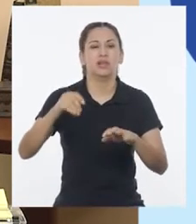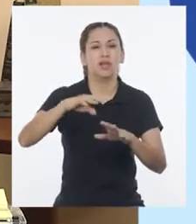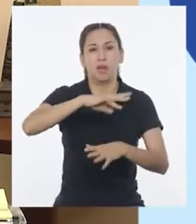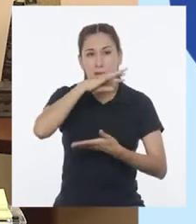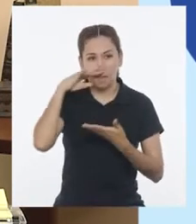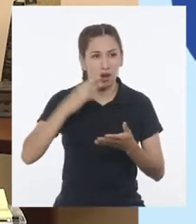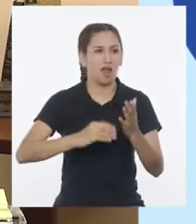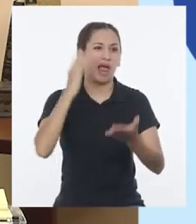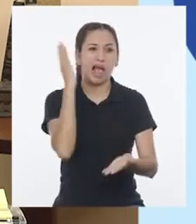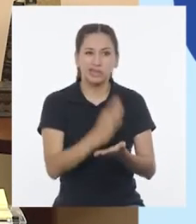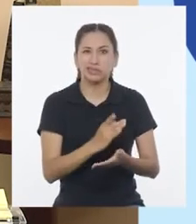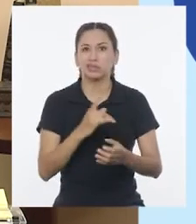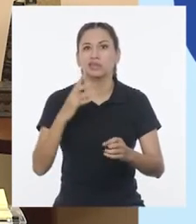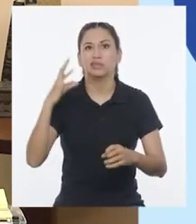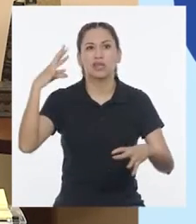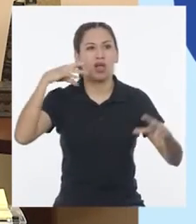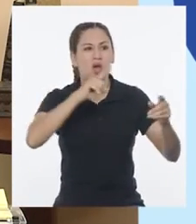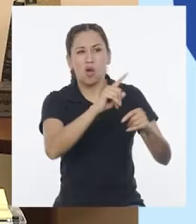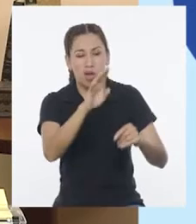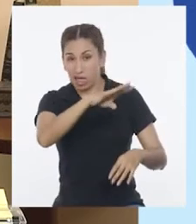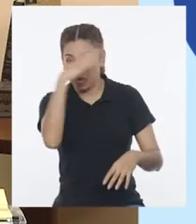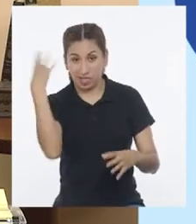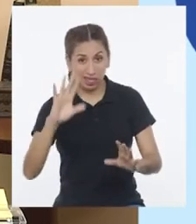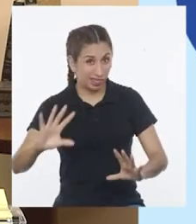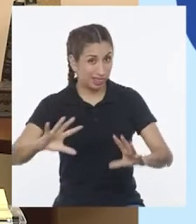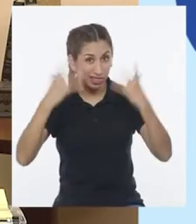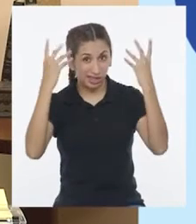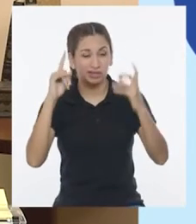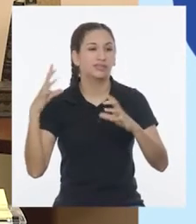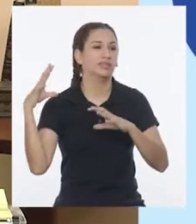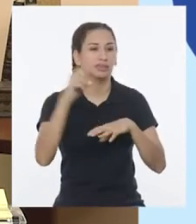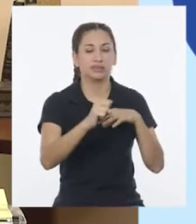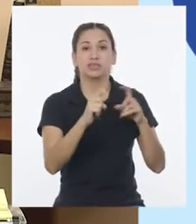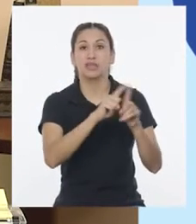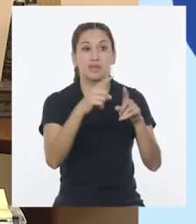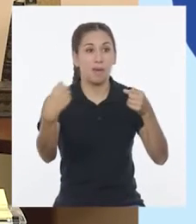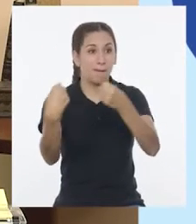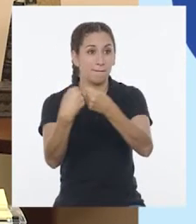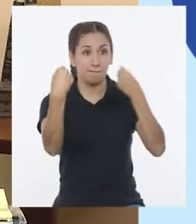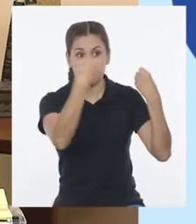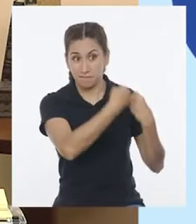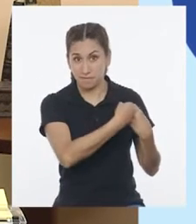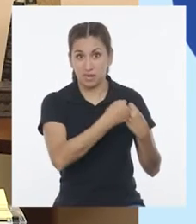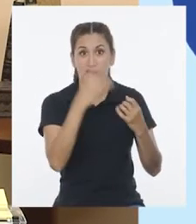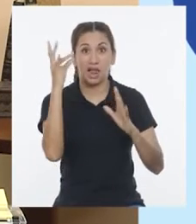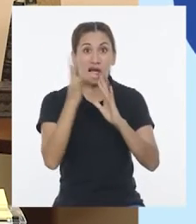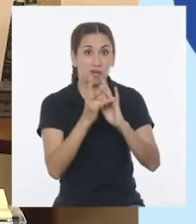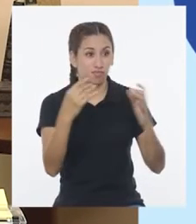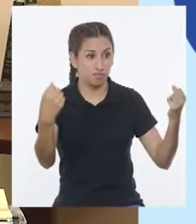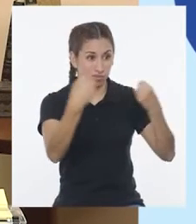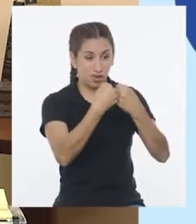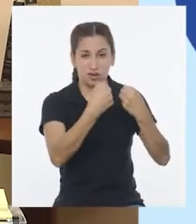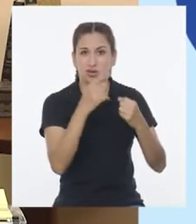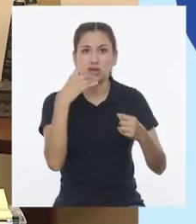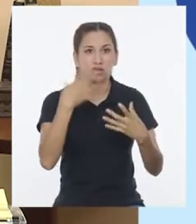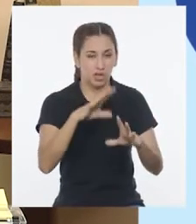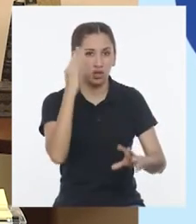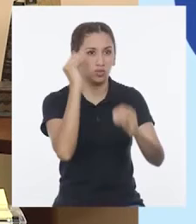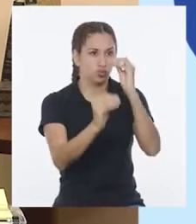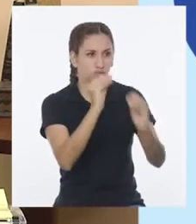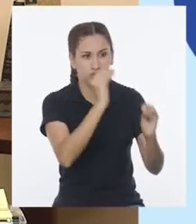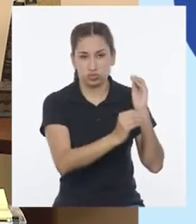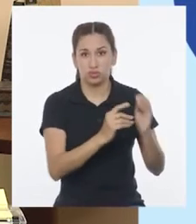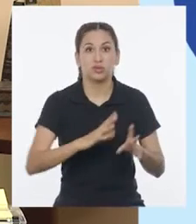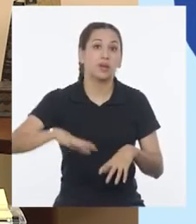bebidas alcohólicas, pleitistas y otros que hayan interrumpido la paz y han resuelto peleas entre vecinos y